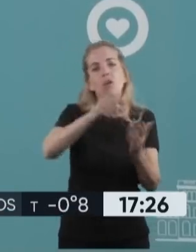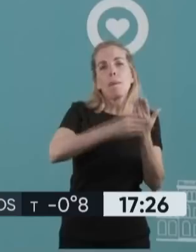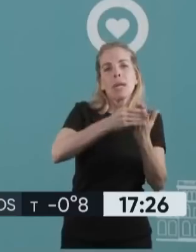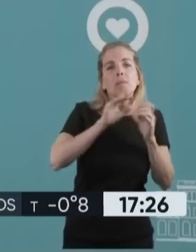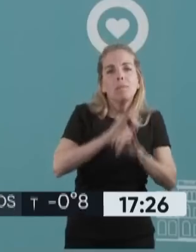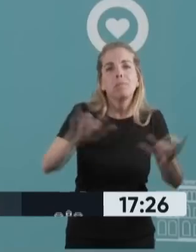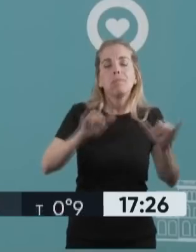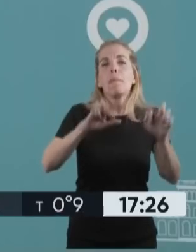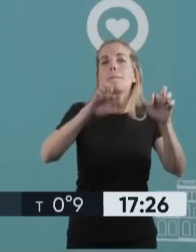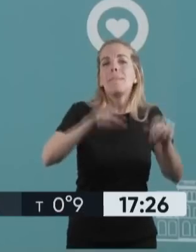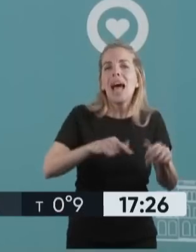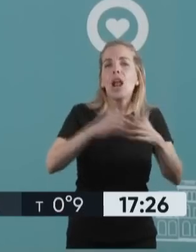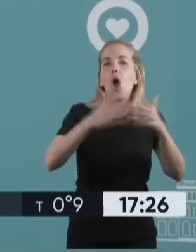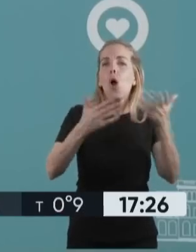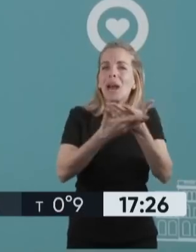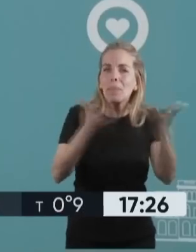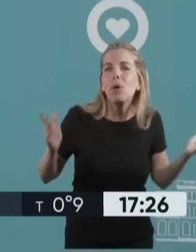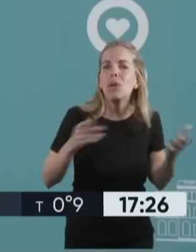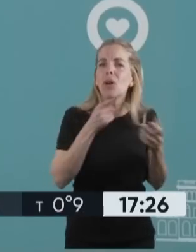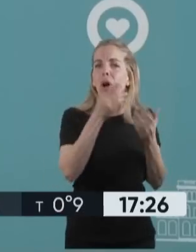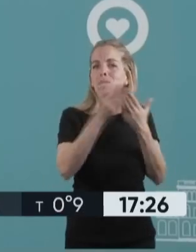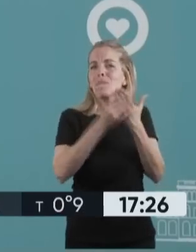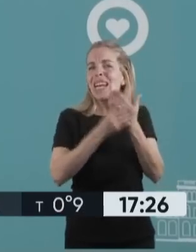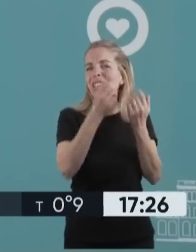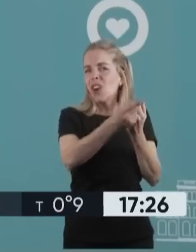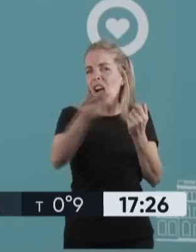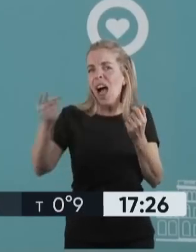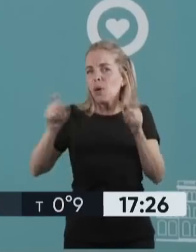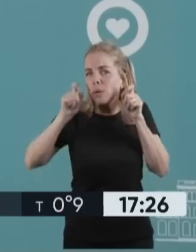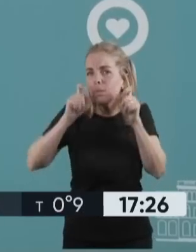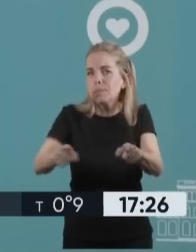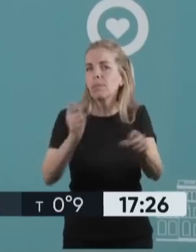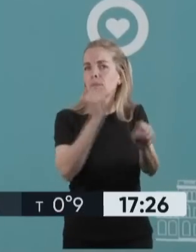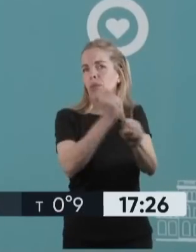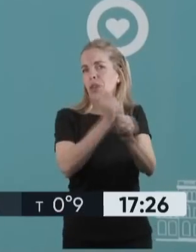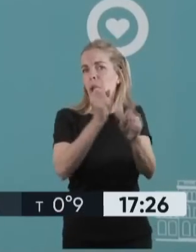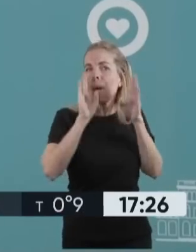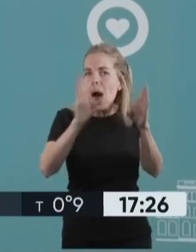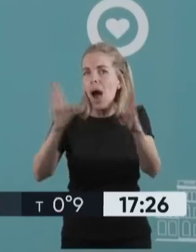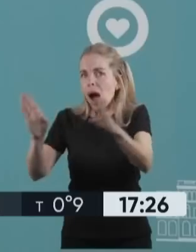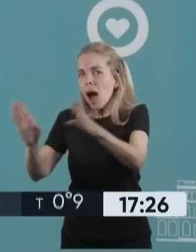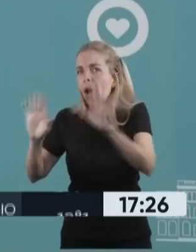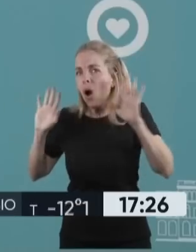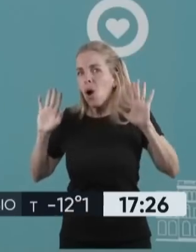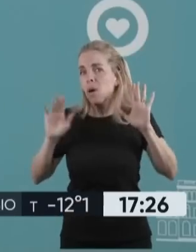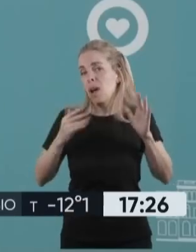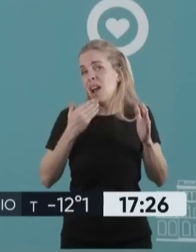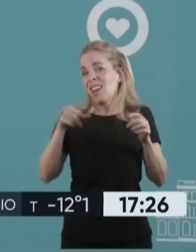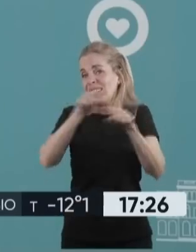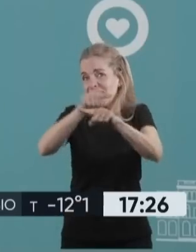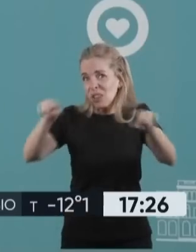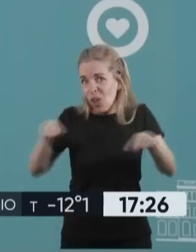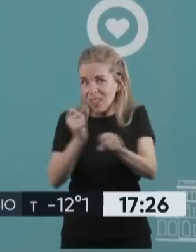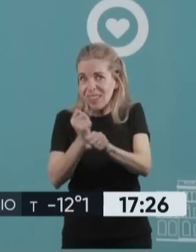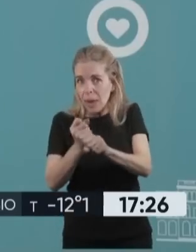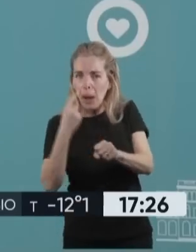el plan de obra pública. Los ministros están llevando adelante su agenda, que es una agenda nutrida, si no, no tendríamos estos números de crecimiento